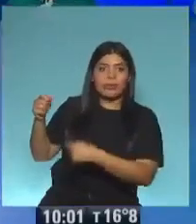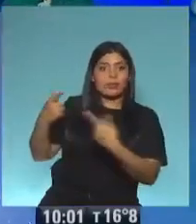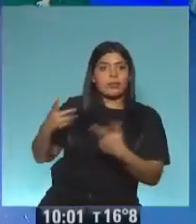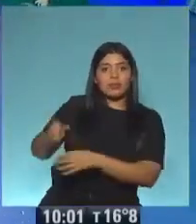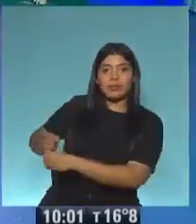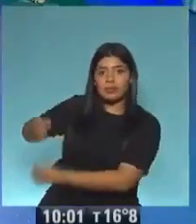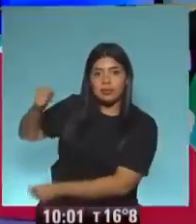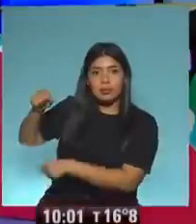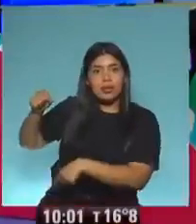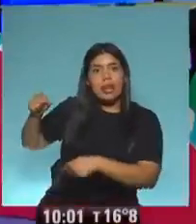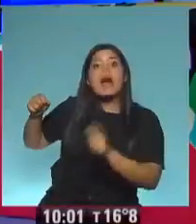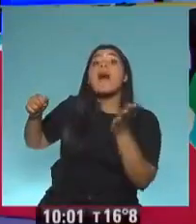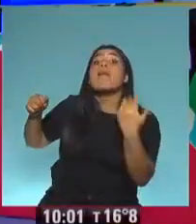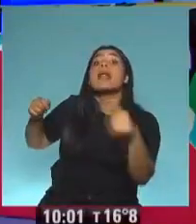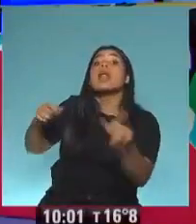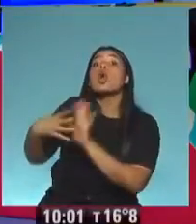dice...